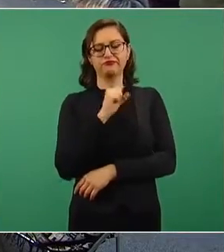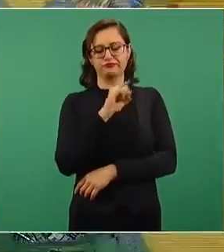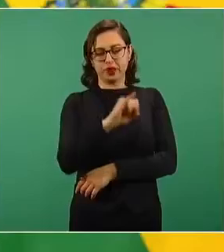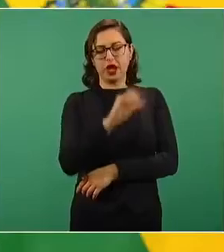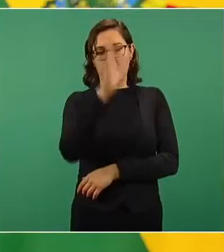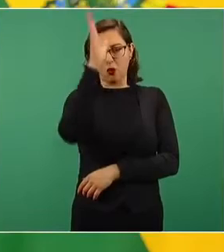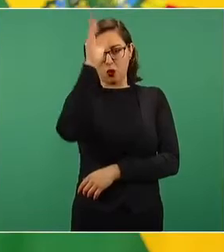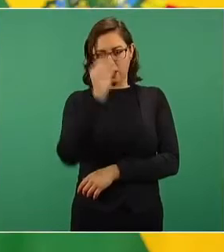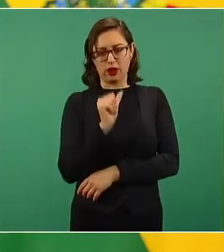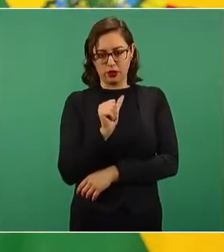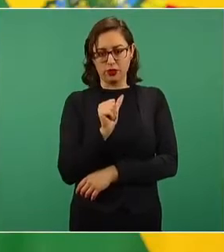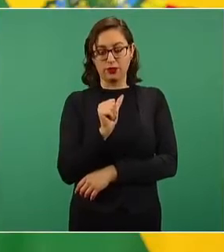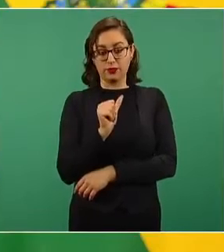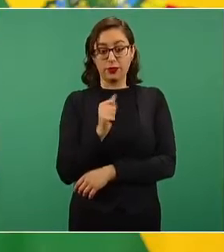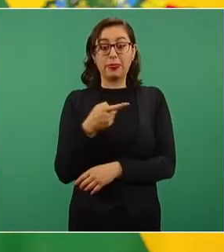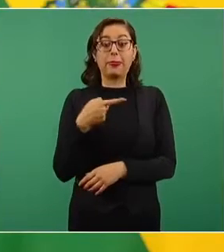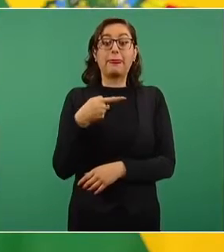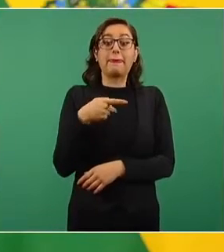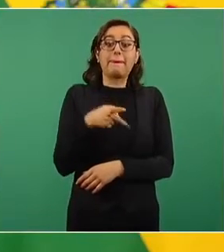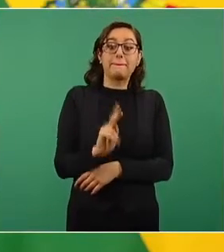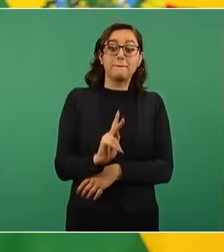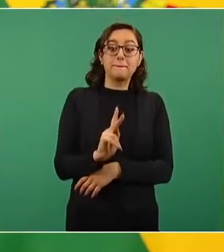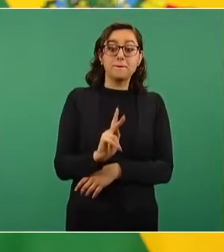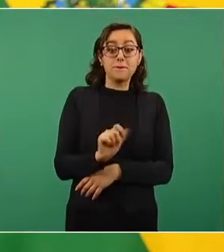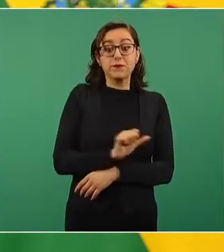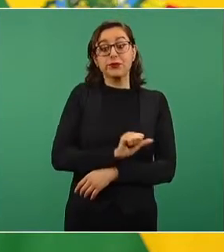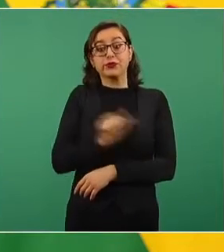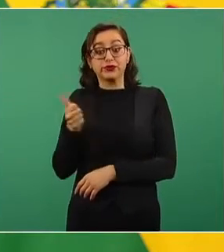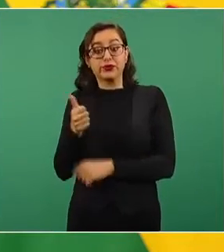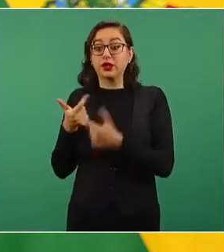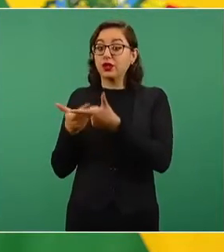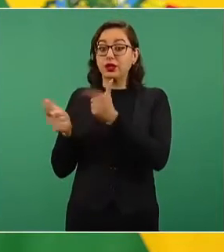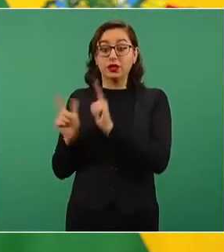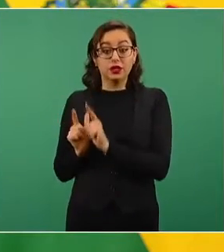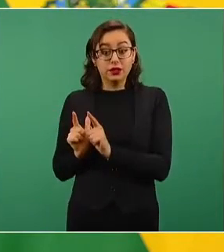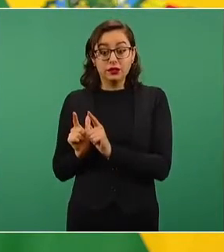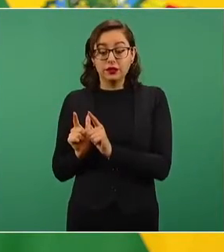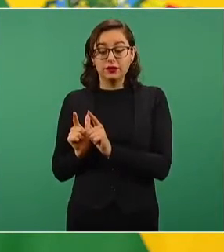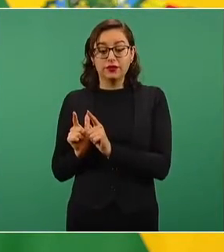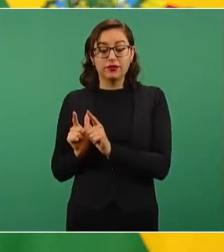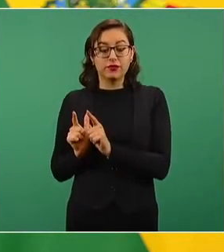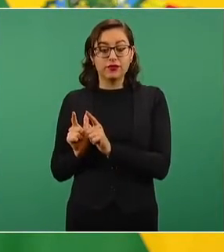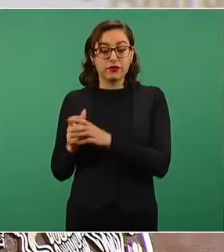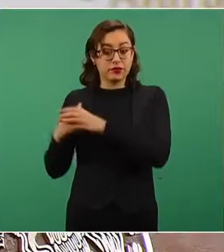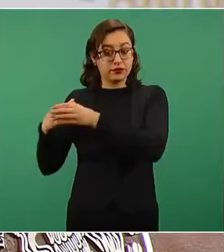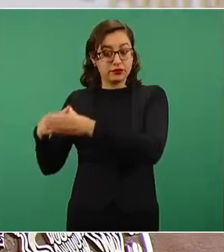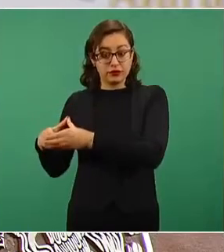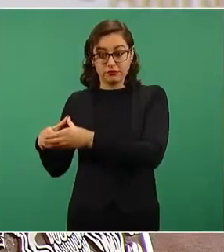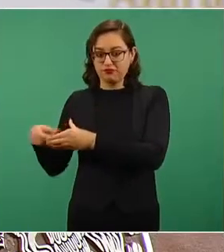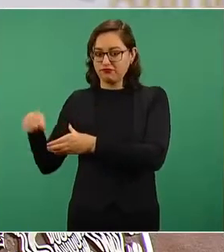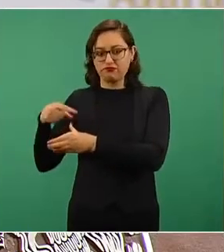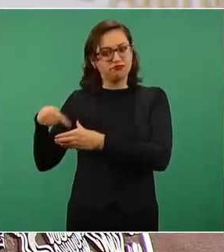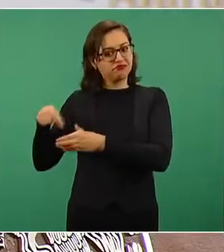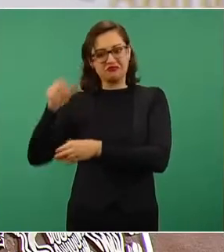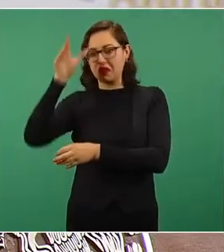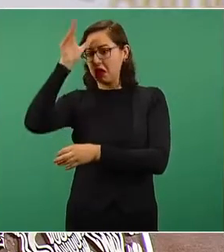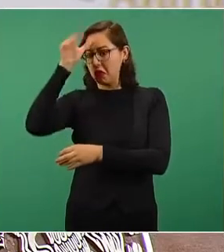un acuerdo, pero hay un grupo, ¿sí?, que no